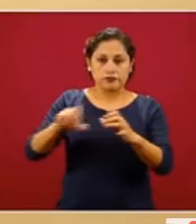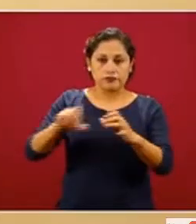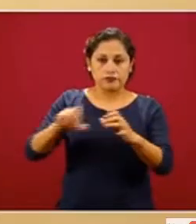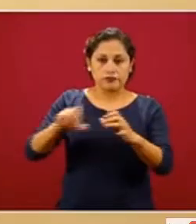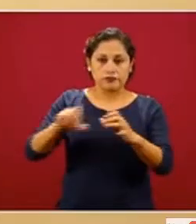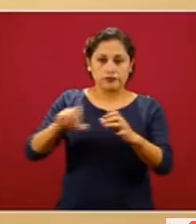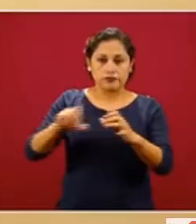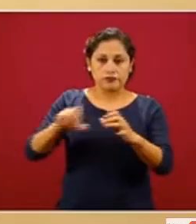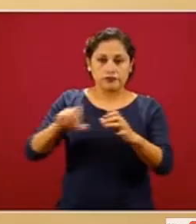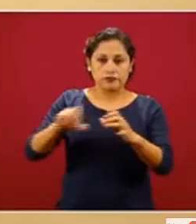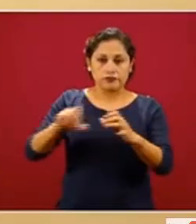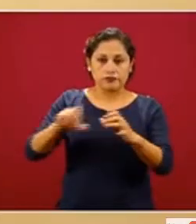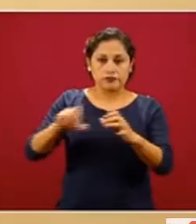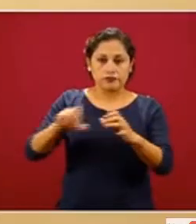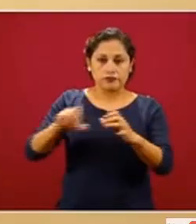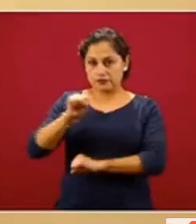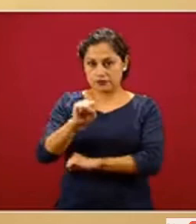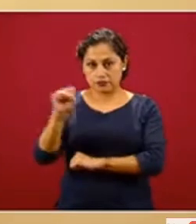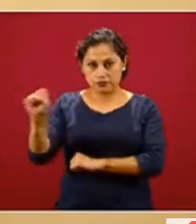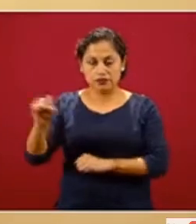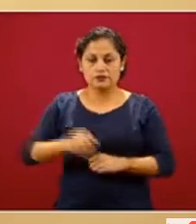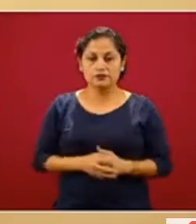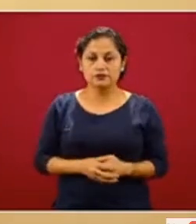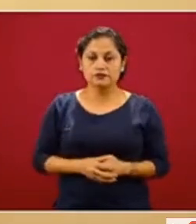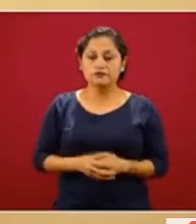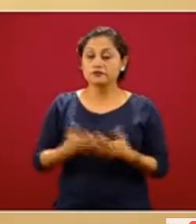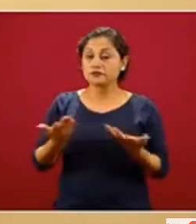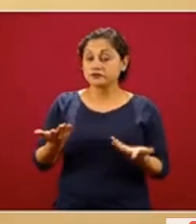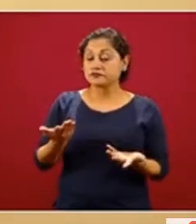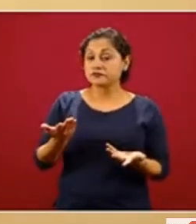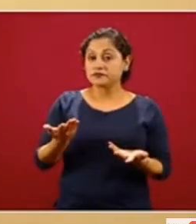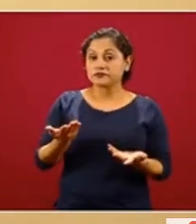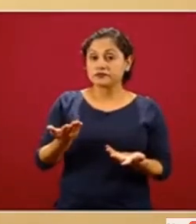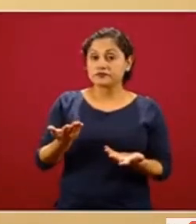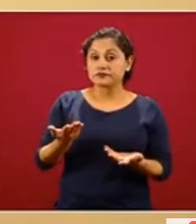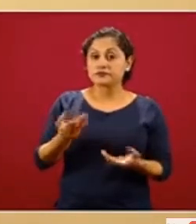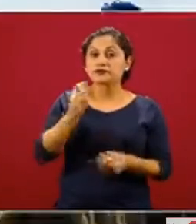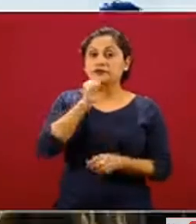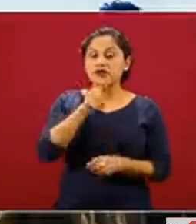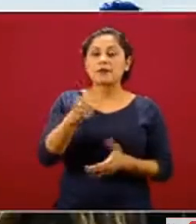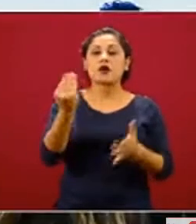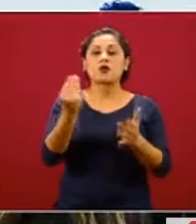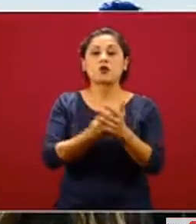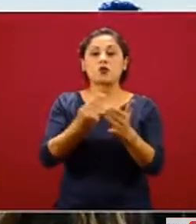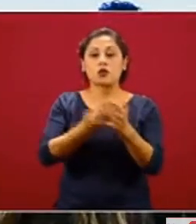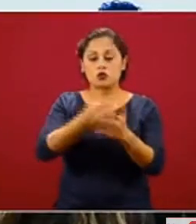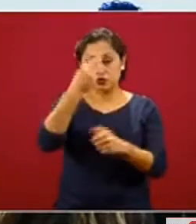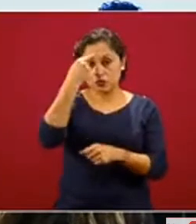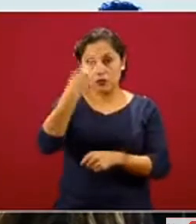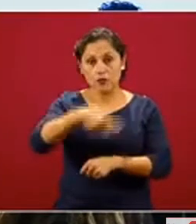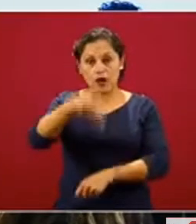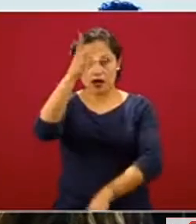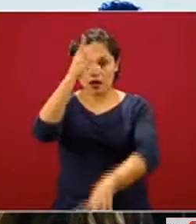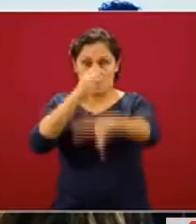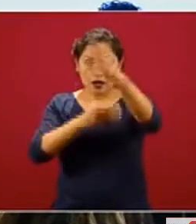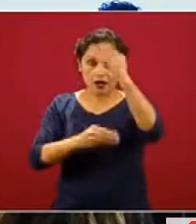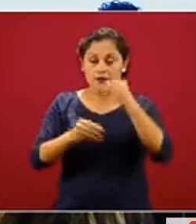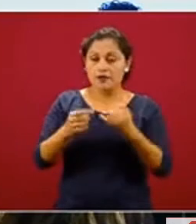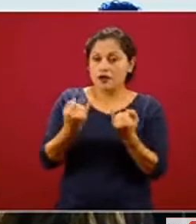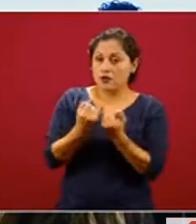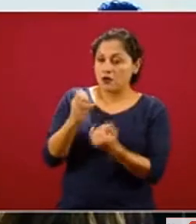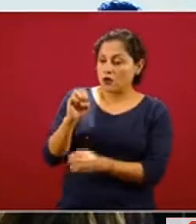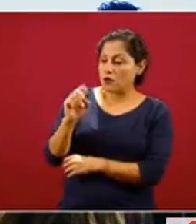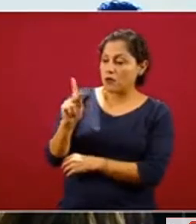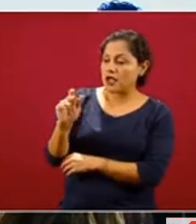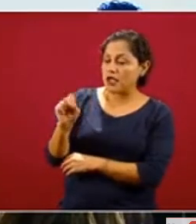Salud. Y la última acción que quería señalar es un curso de capacitación. También agradezco a la OPS, que nos